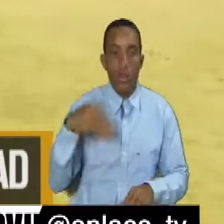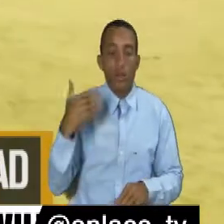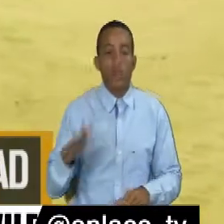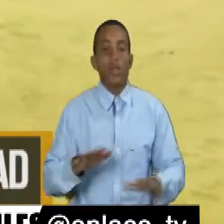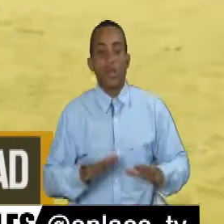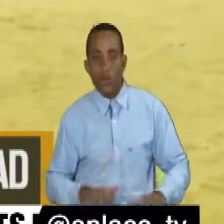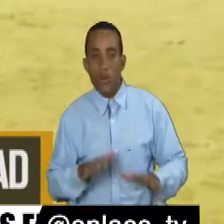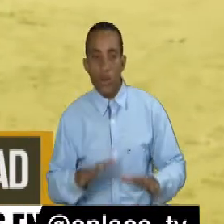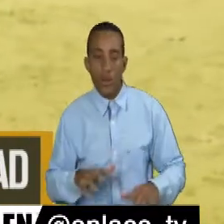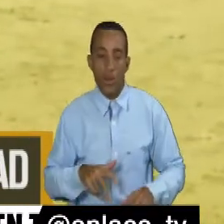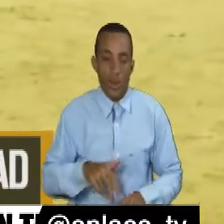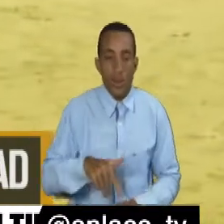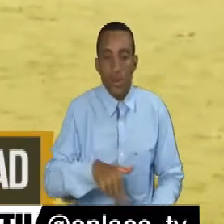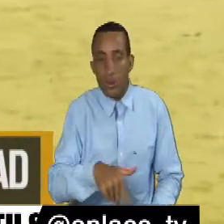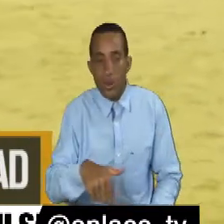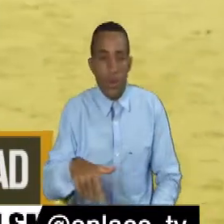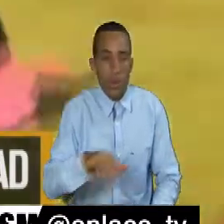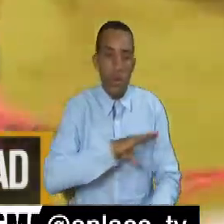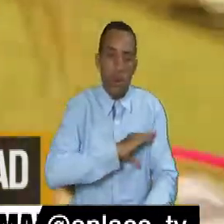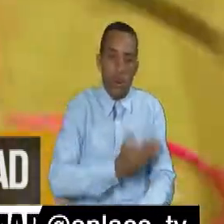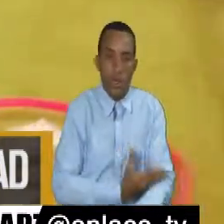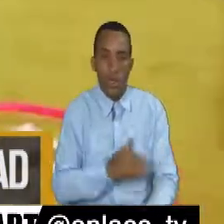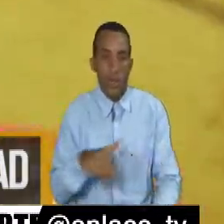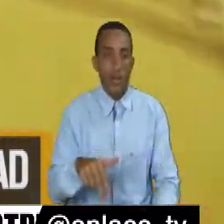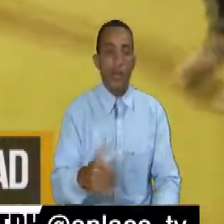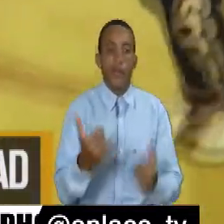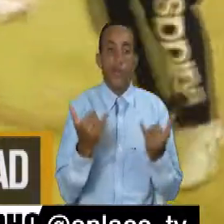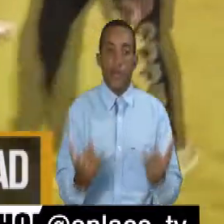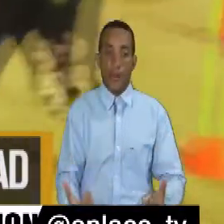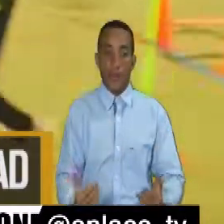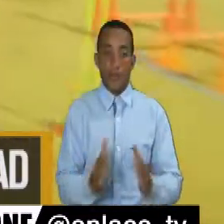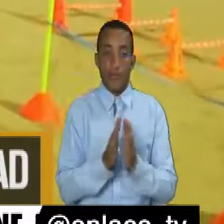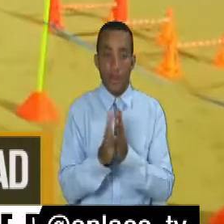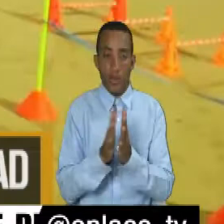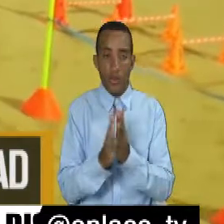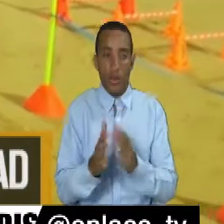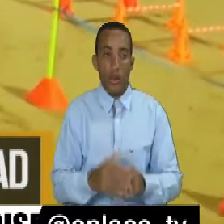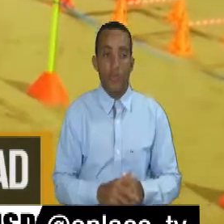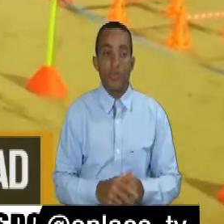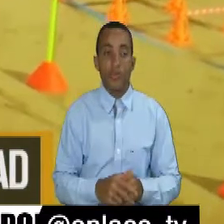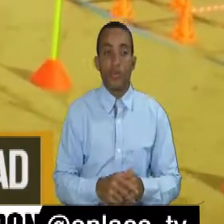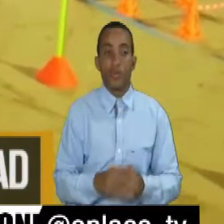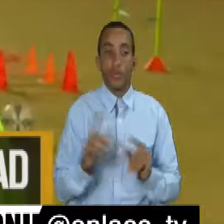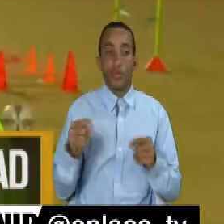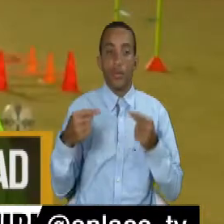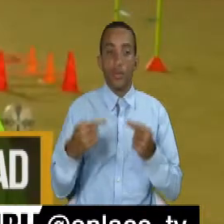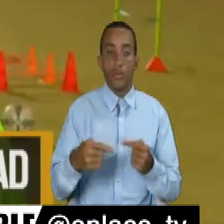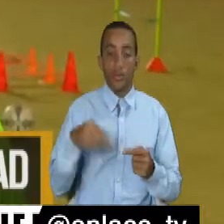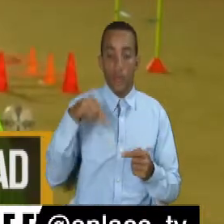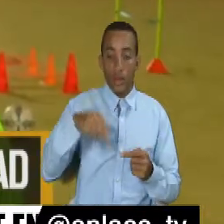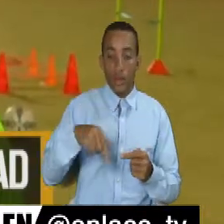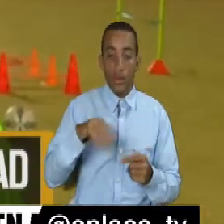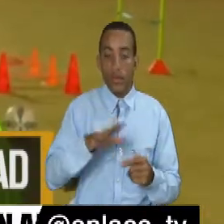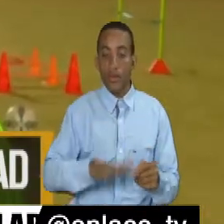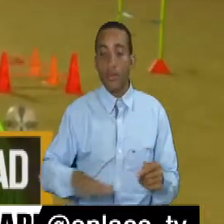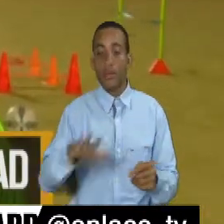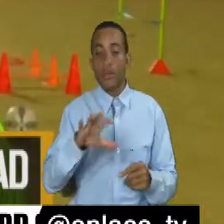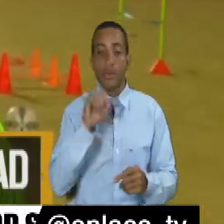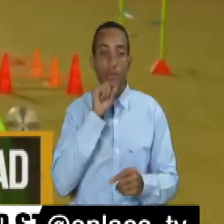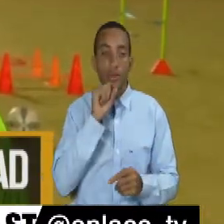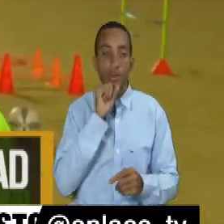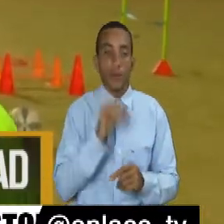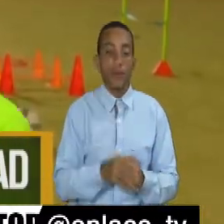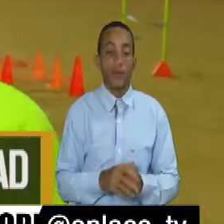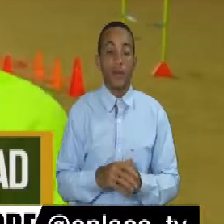a Dios se nos están dando un poco las cosas. Ahorita estamos participando en lo municipal de Ataca de Barranca Bermeja. Gracias a Dios hemos